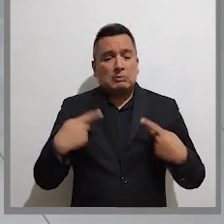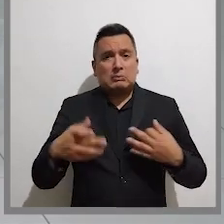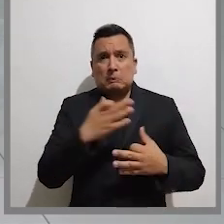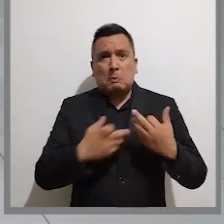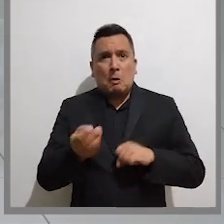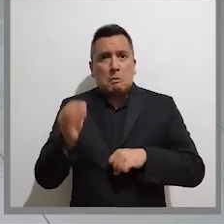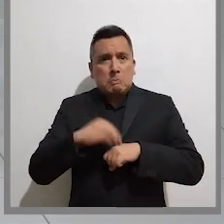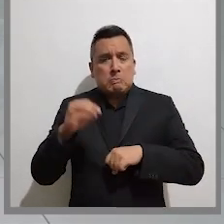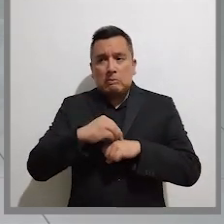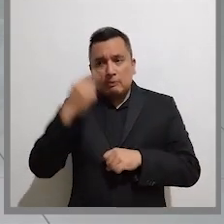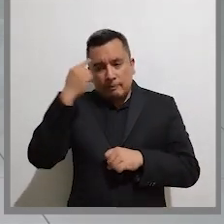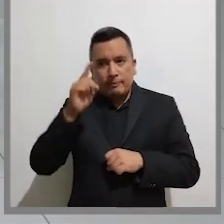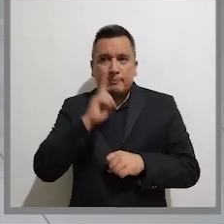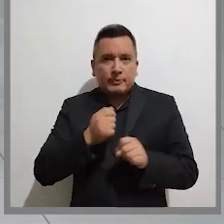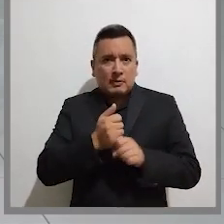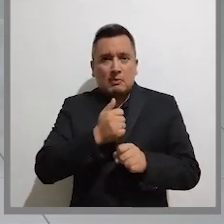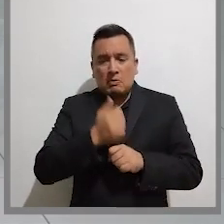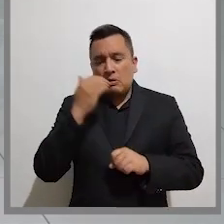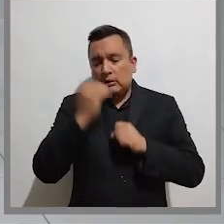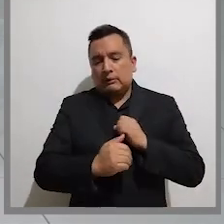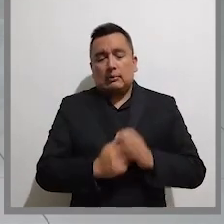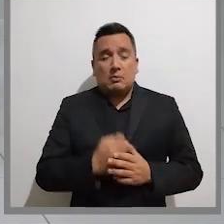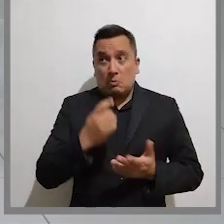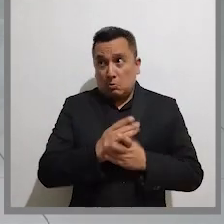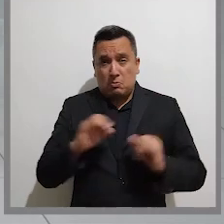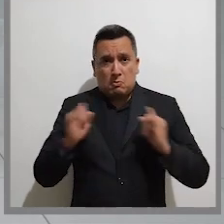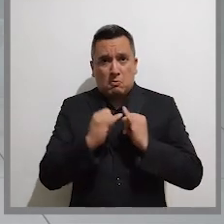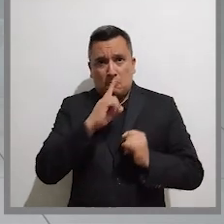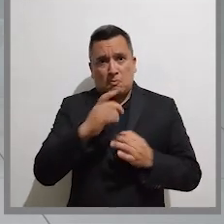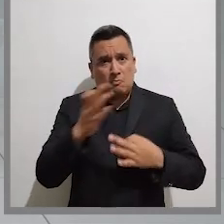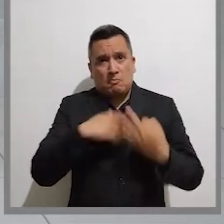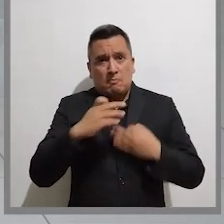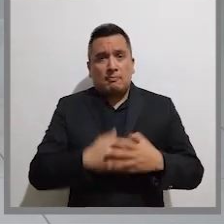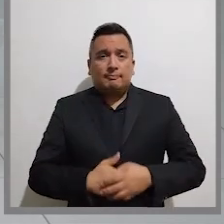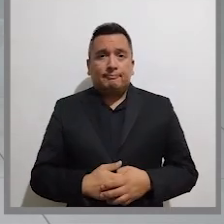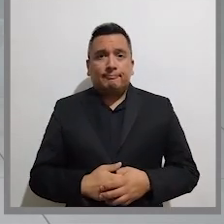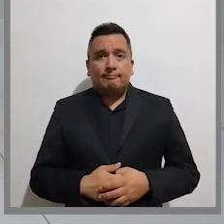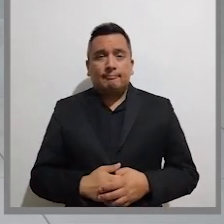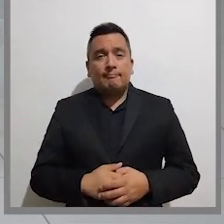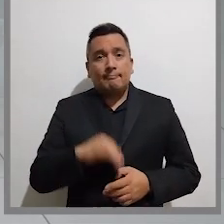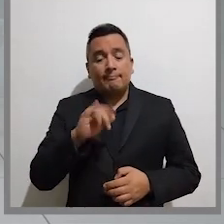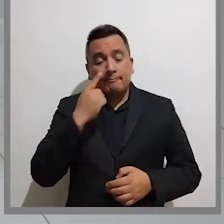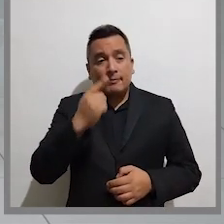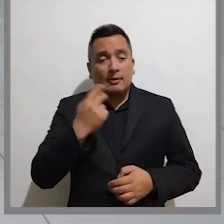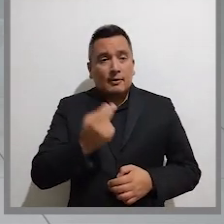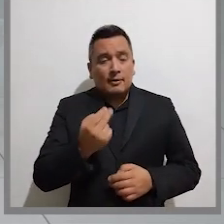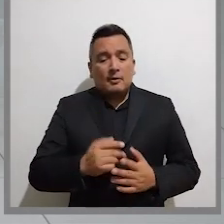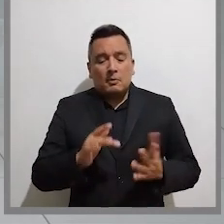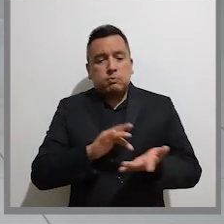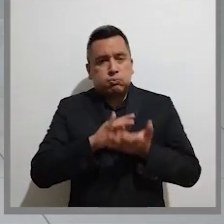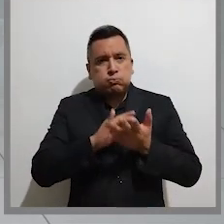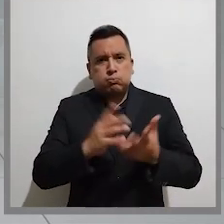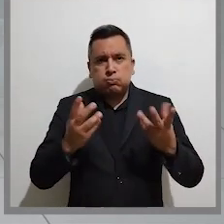sociedad participe. No es nada más las instituciones, sino que es un trabajo integral. Así es. Pues justamente las redes de